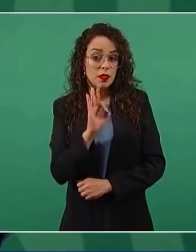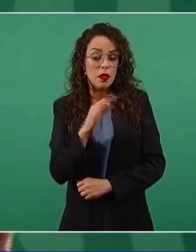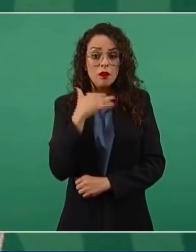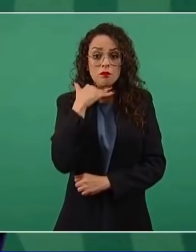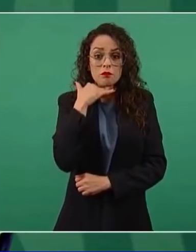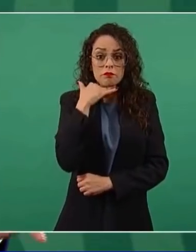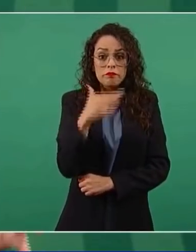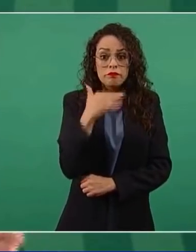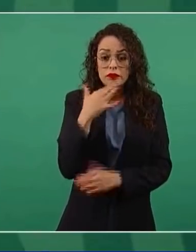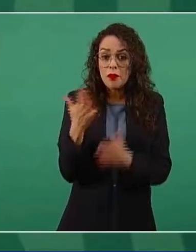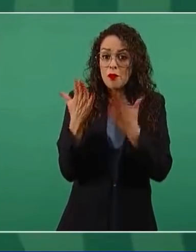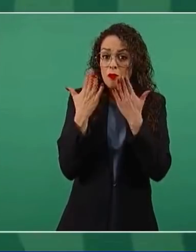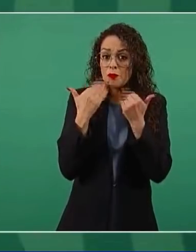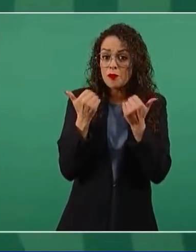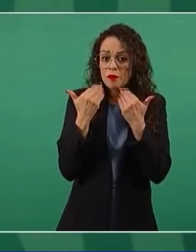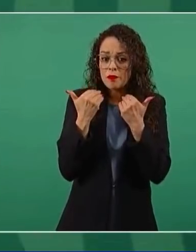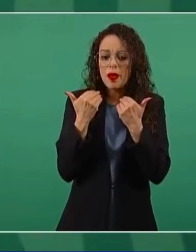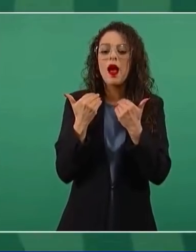puede llevarse a cabo un contrato.